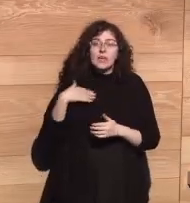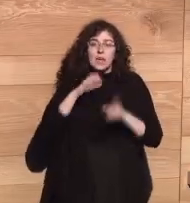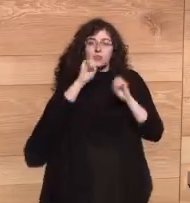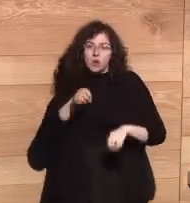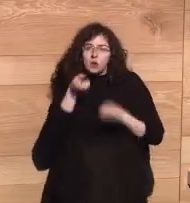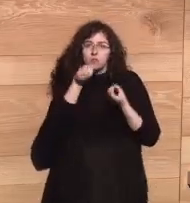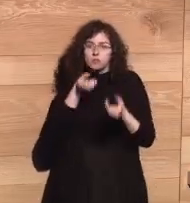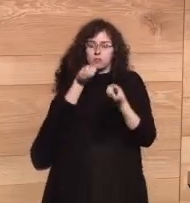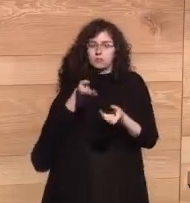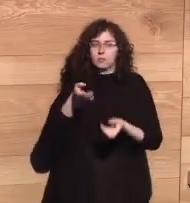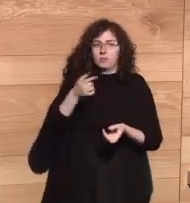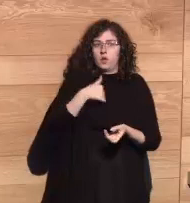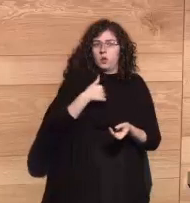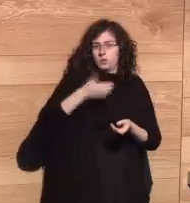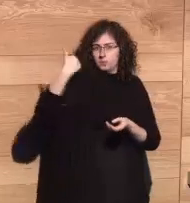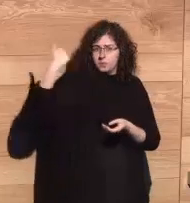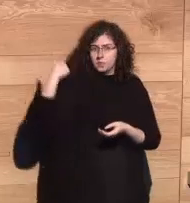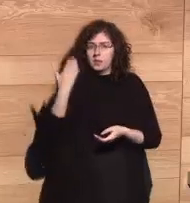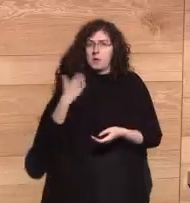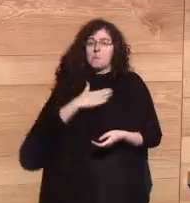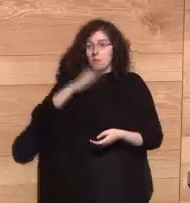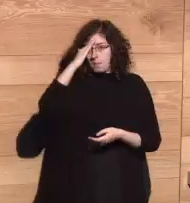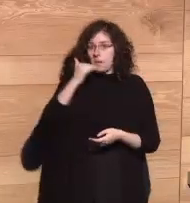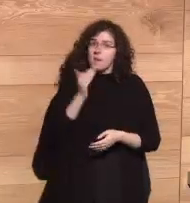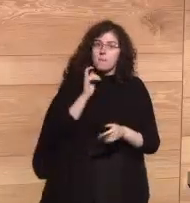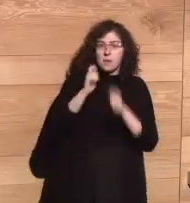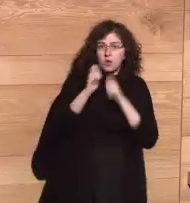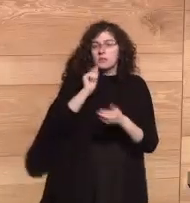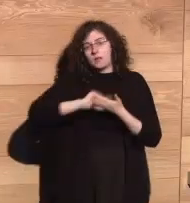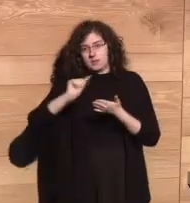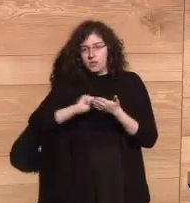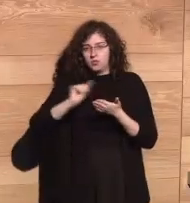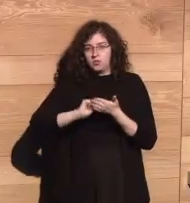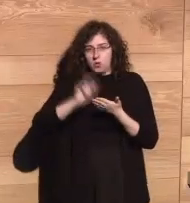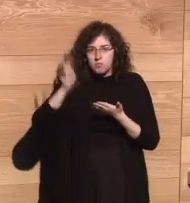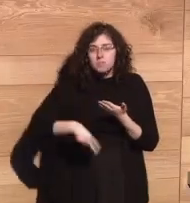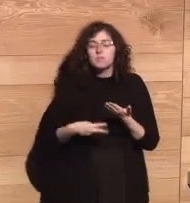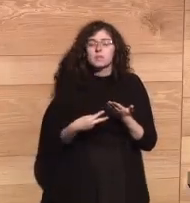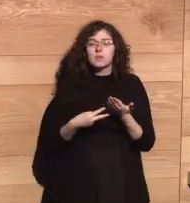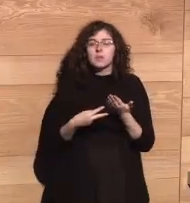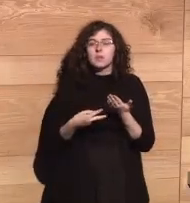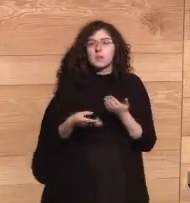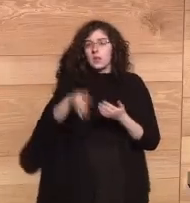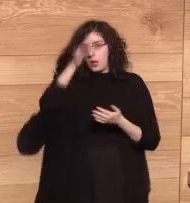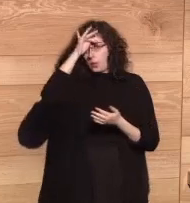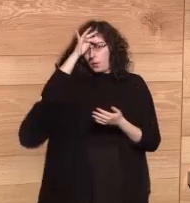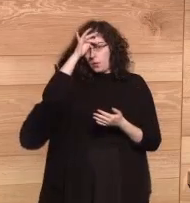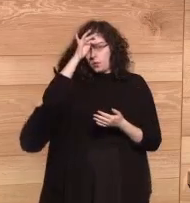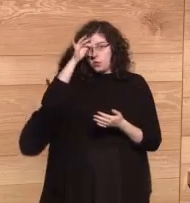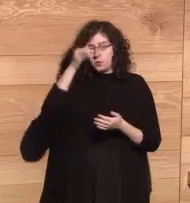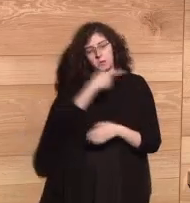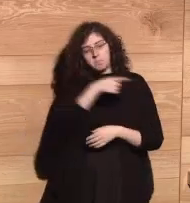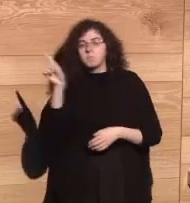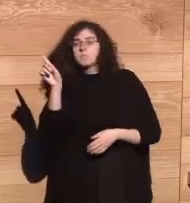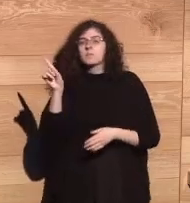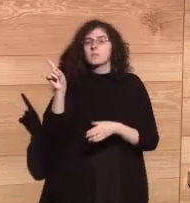historias. Yo cuando era chiquita, mi papá era periodista, escritor, y me mandaba los domingos a comprar al kiosco,